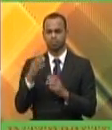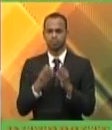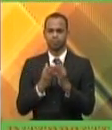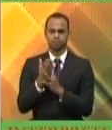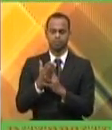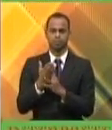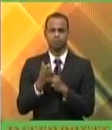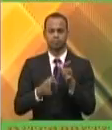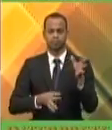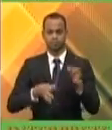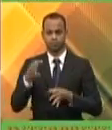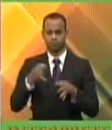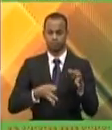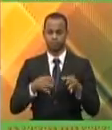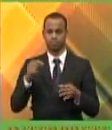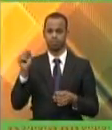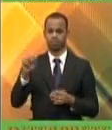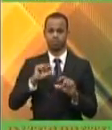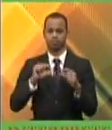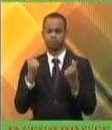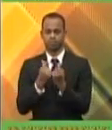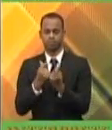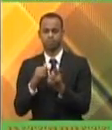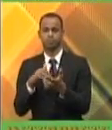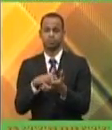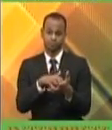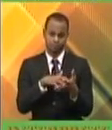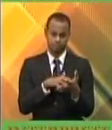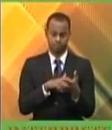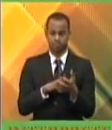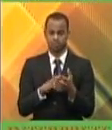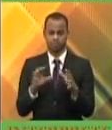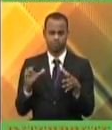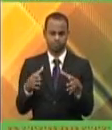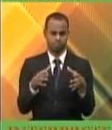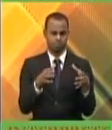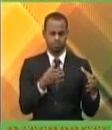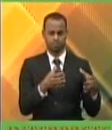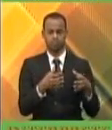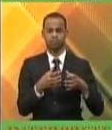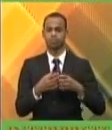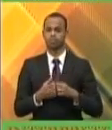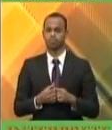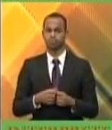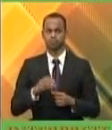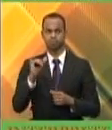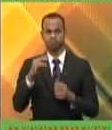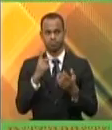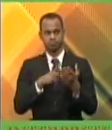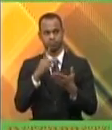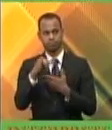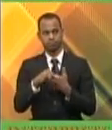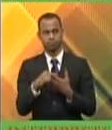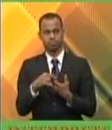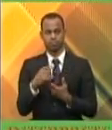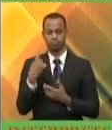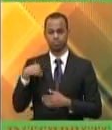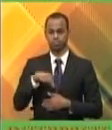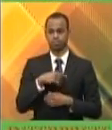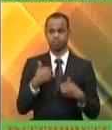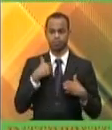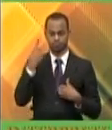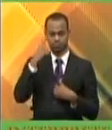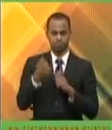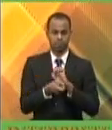acceso a la justicia de estos grupos vulnerabilizados entonces es un proyecto que tenemos de